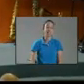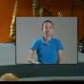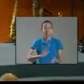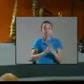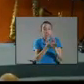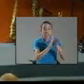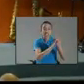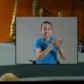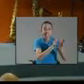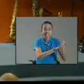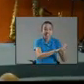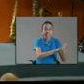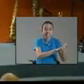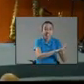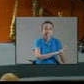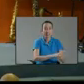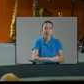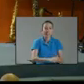Esa es una canción